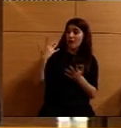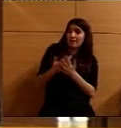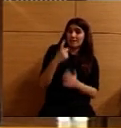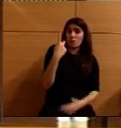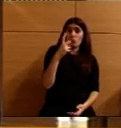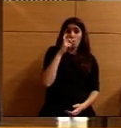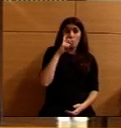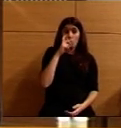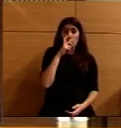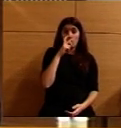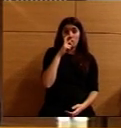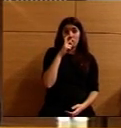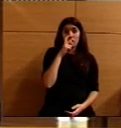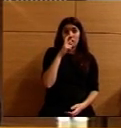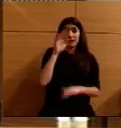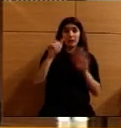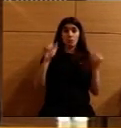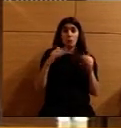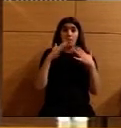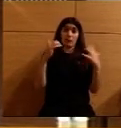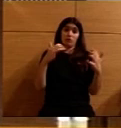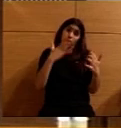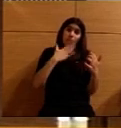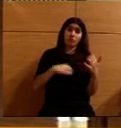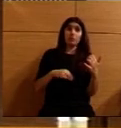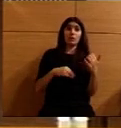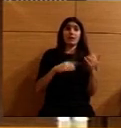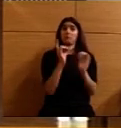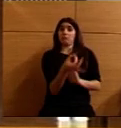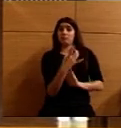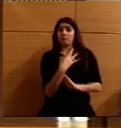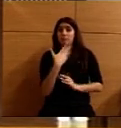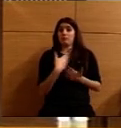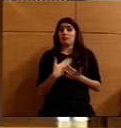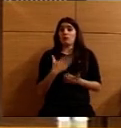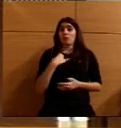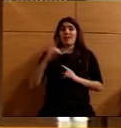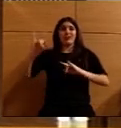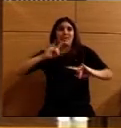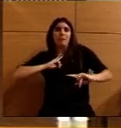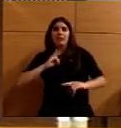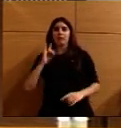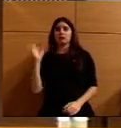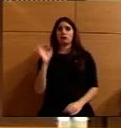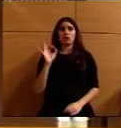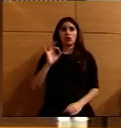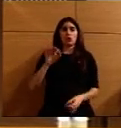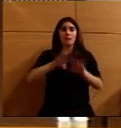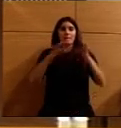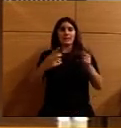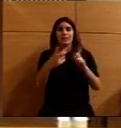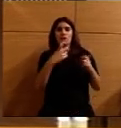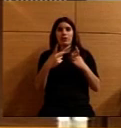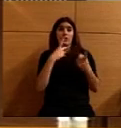de junio que se convocó el pleno, se podrían haber recibido otras llamadas de la mesa de